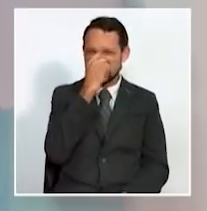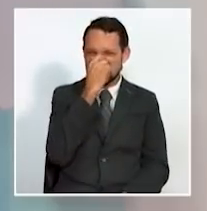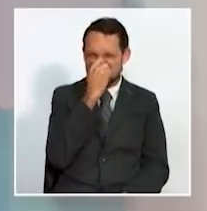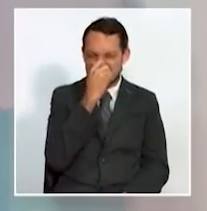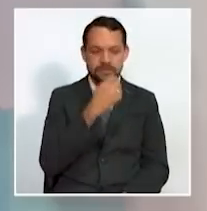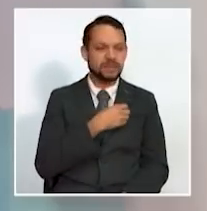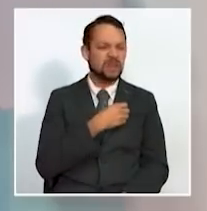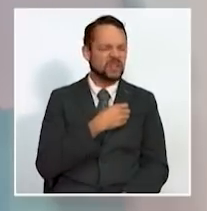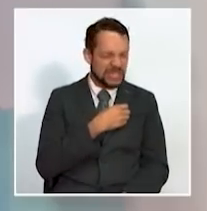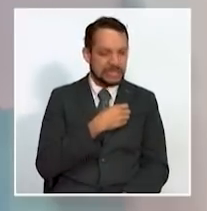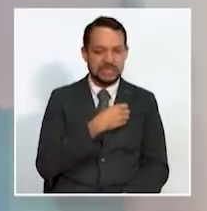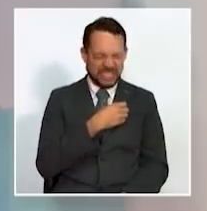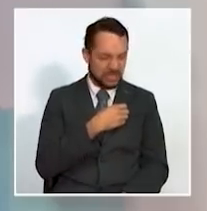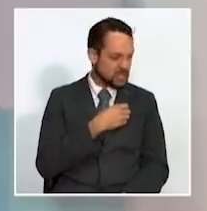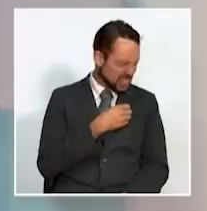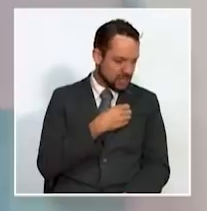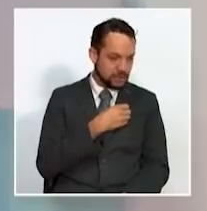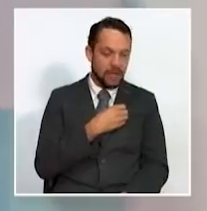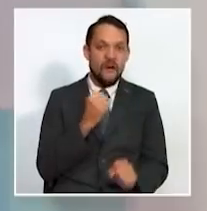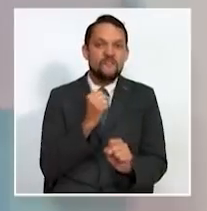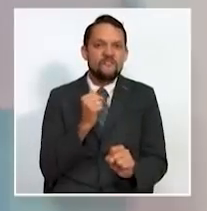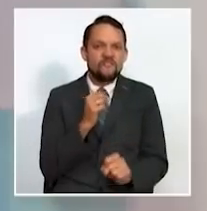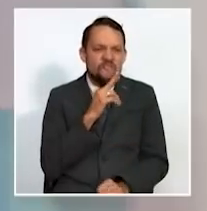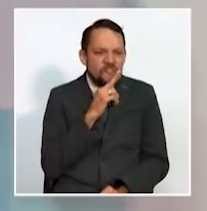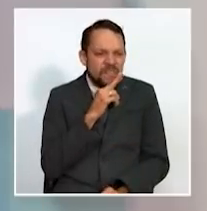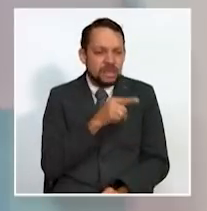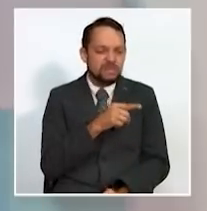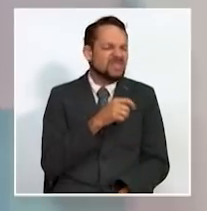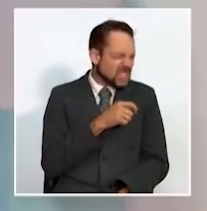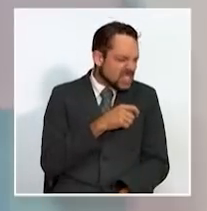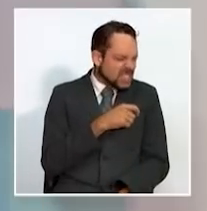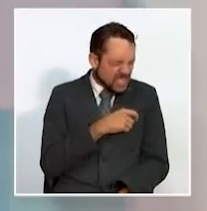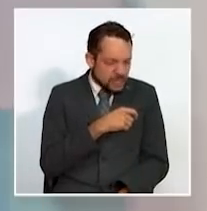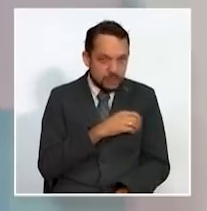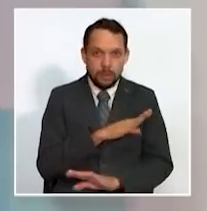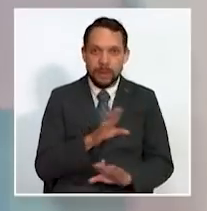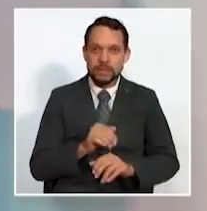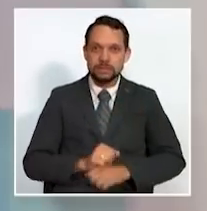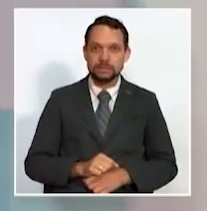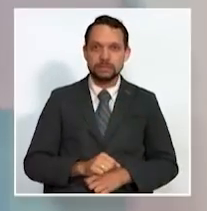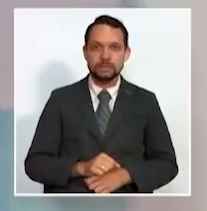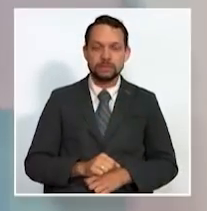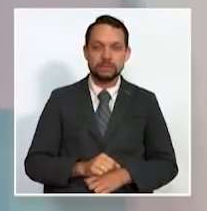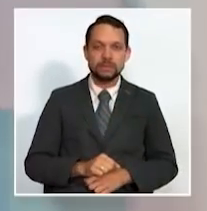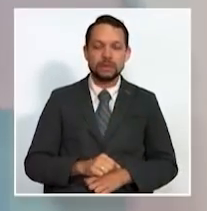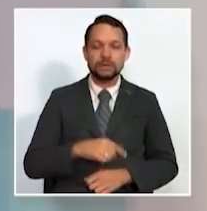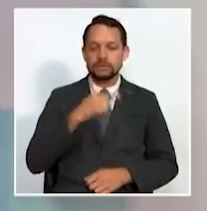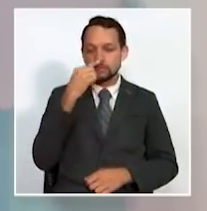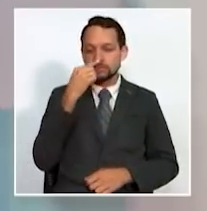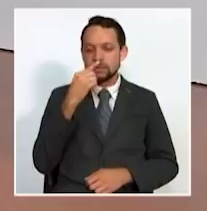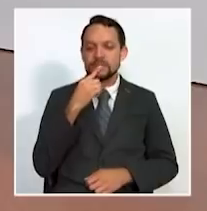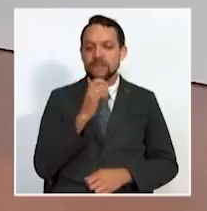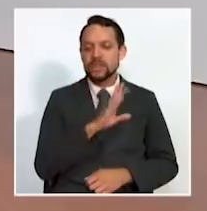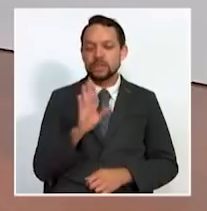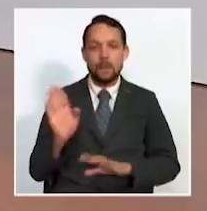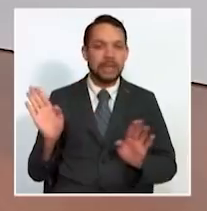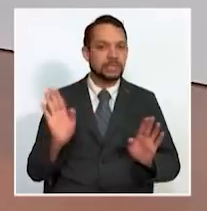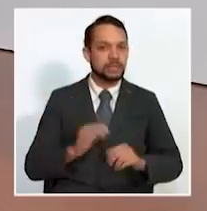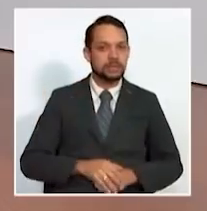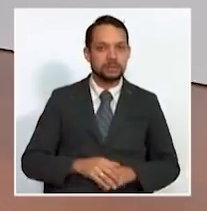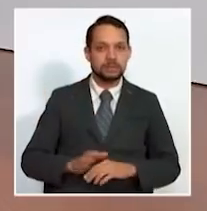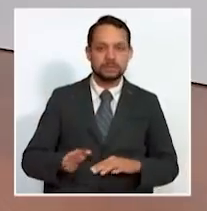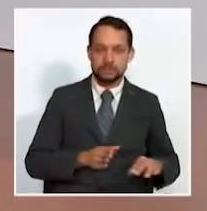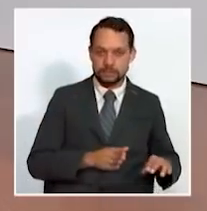estornudo cuando hace frío y las fosas nasales se resecan con frecuencia. Muchas gracias.